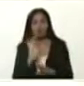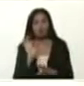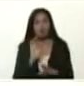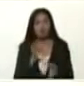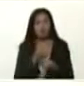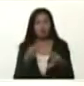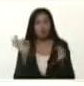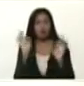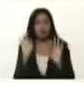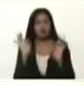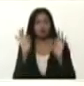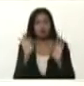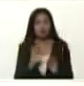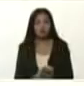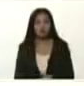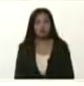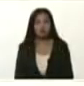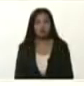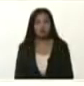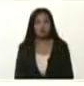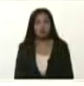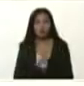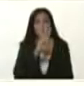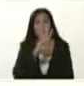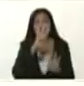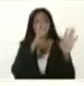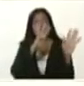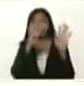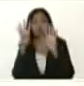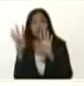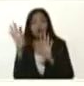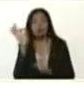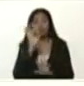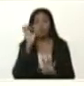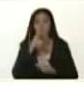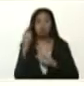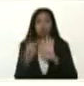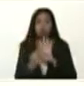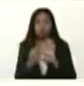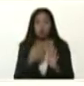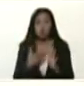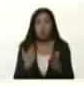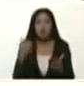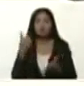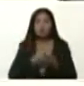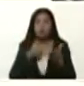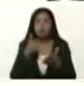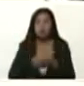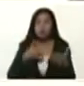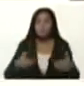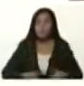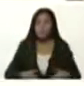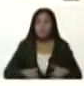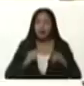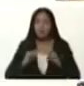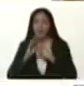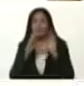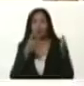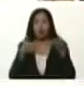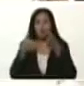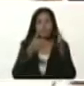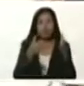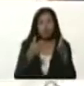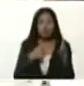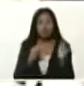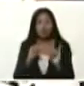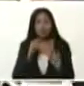éxito. Un 99% de éxito. Y yo quiero insistir en ese camino. Ese